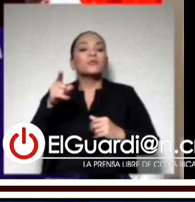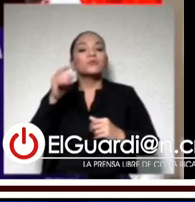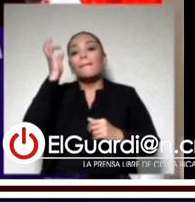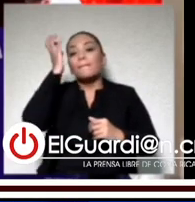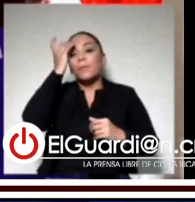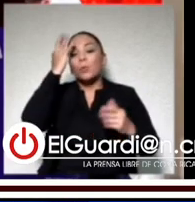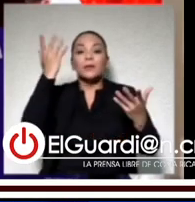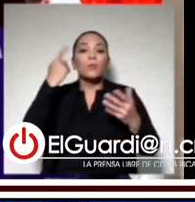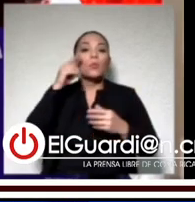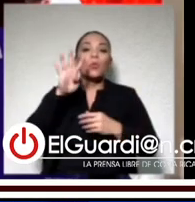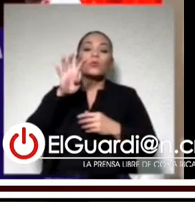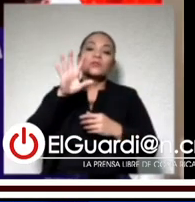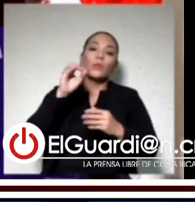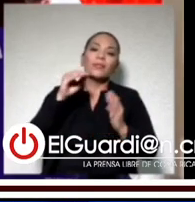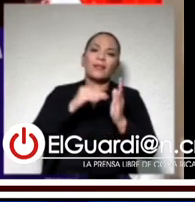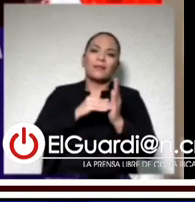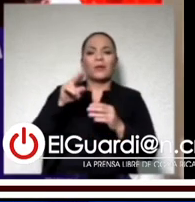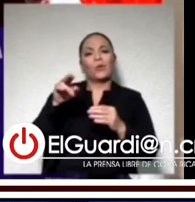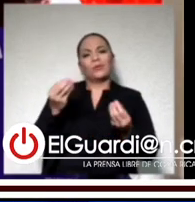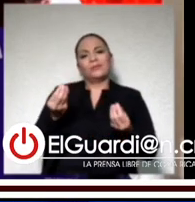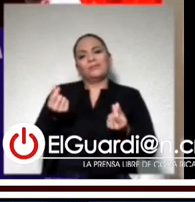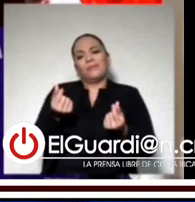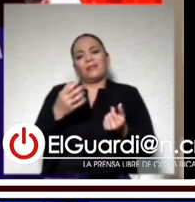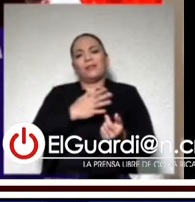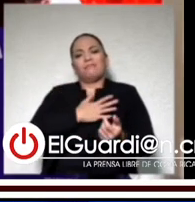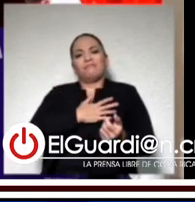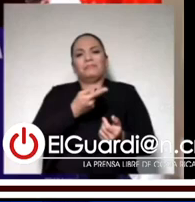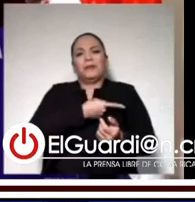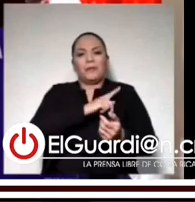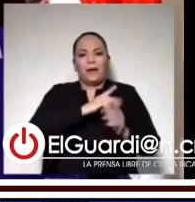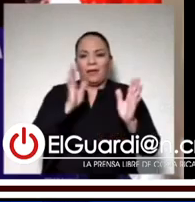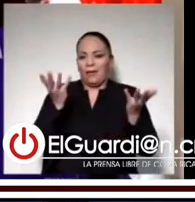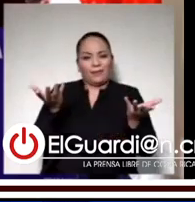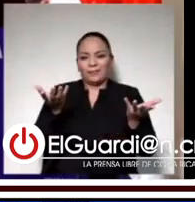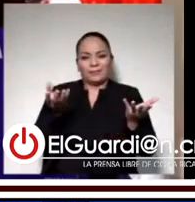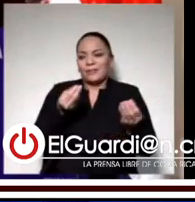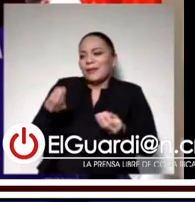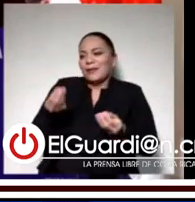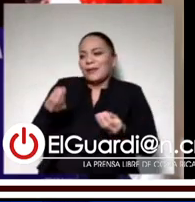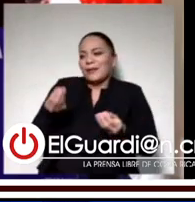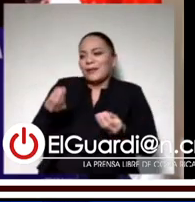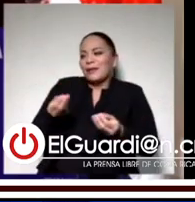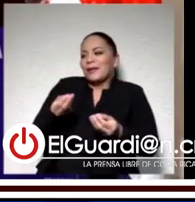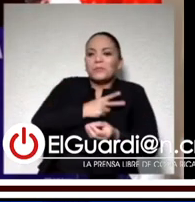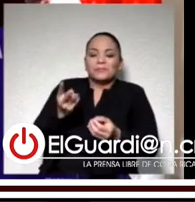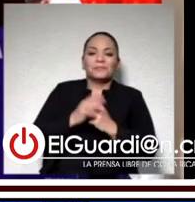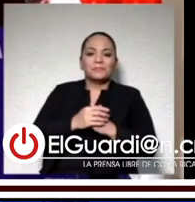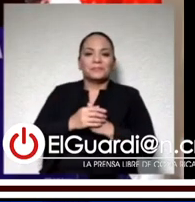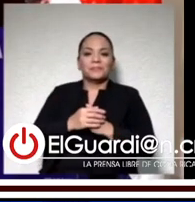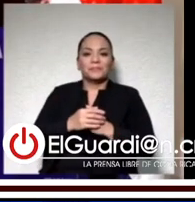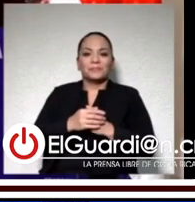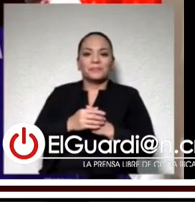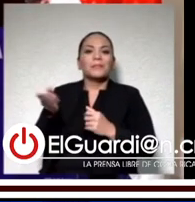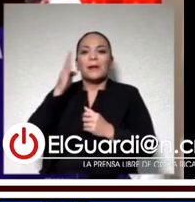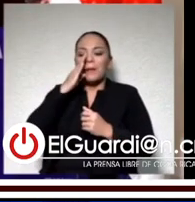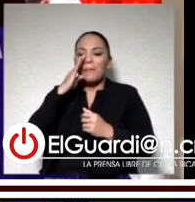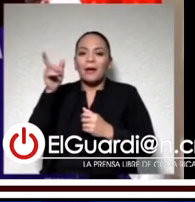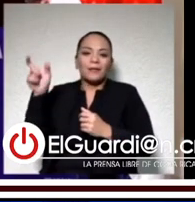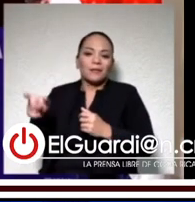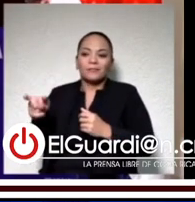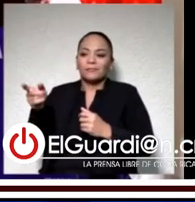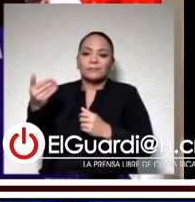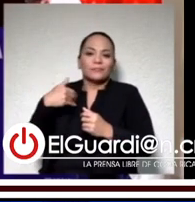por 450 mil colones de dinero privado que le dieron en caridad a la mamá de un susodicho